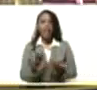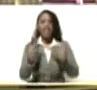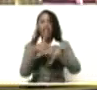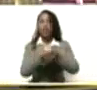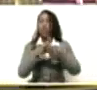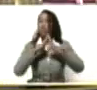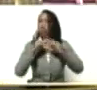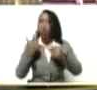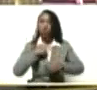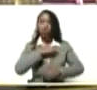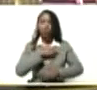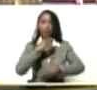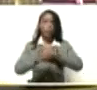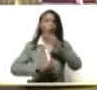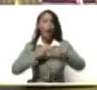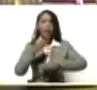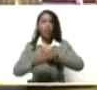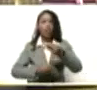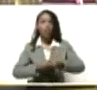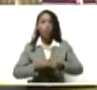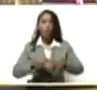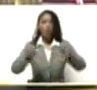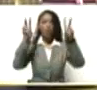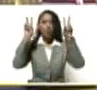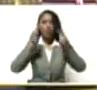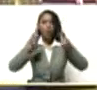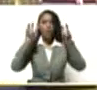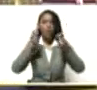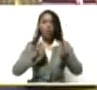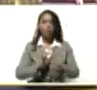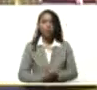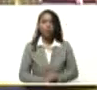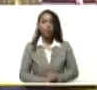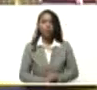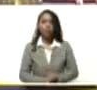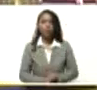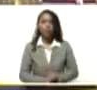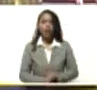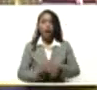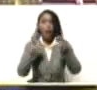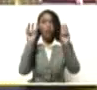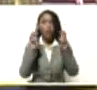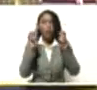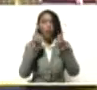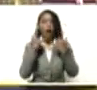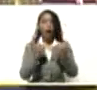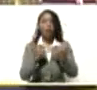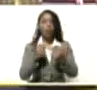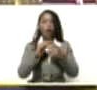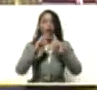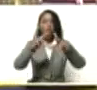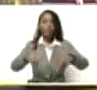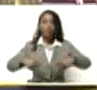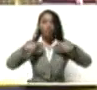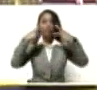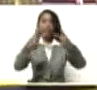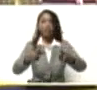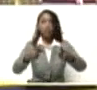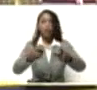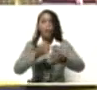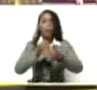todo lo que hemos sido con lo nuevo, con la renovación, con el renacer, con